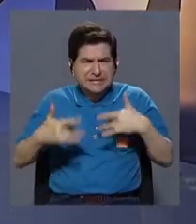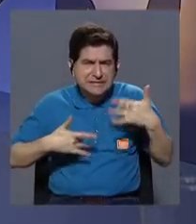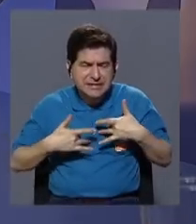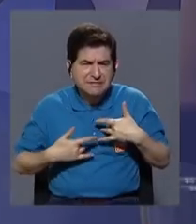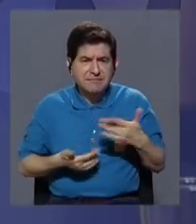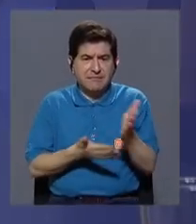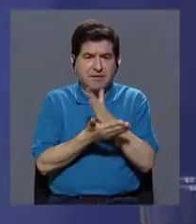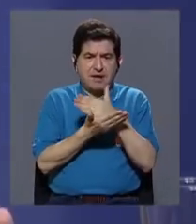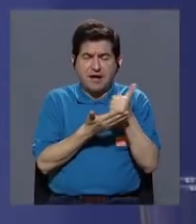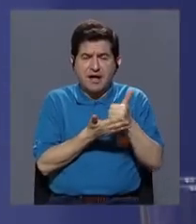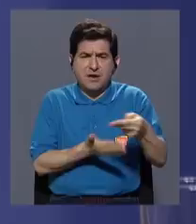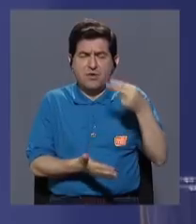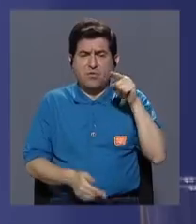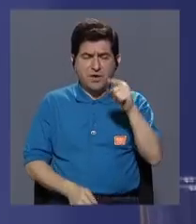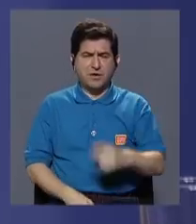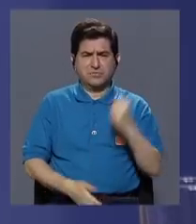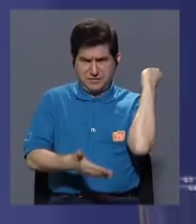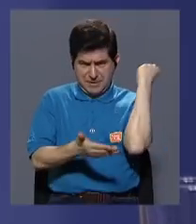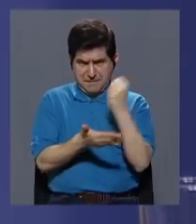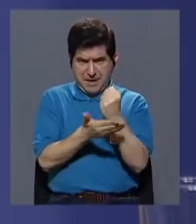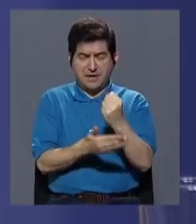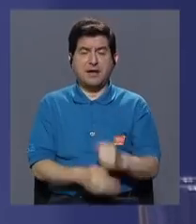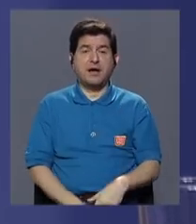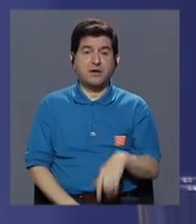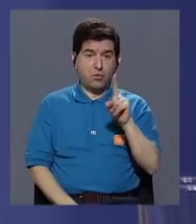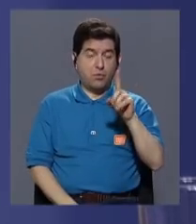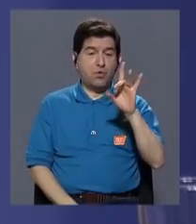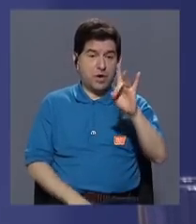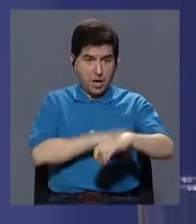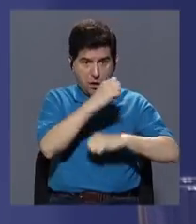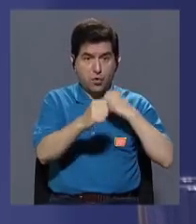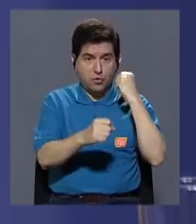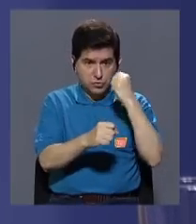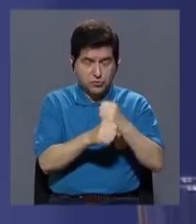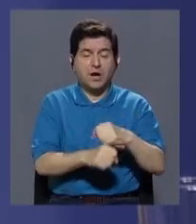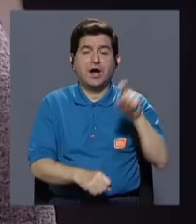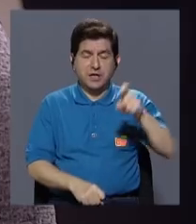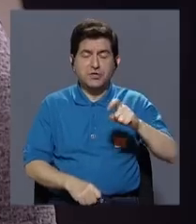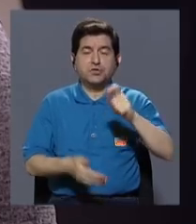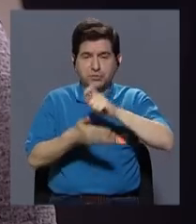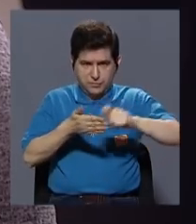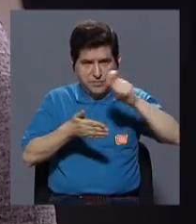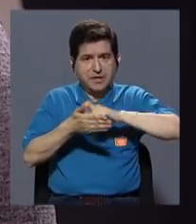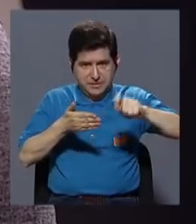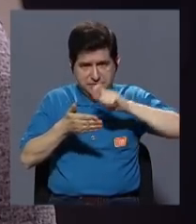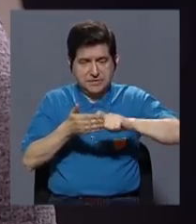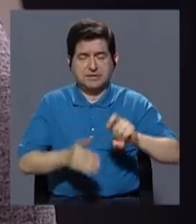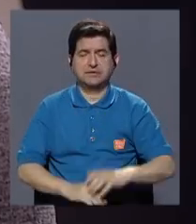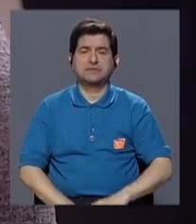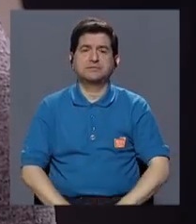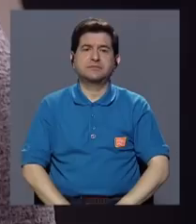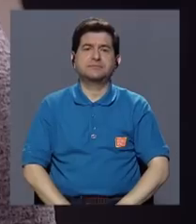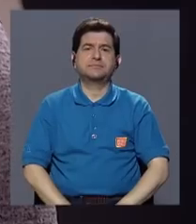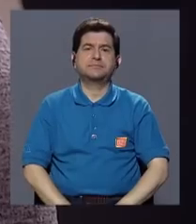esas historias que te marco un especial hay unos me costó ocho años escribir y realmente es